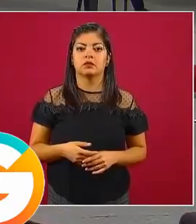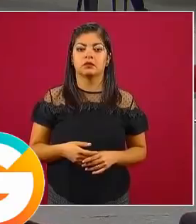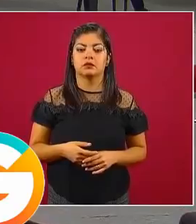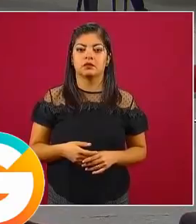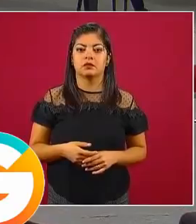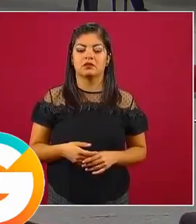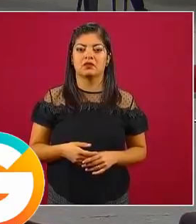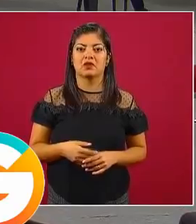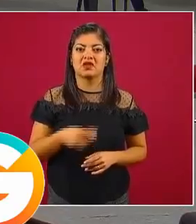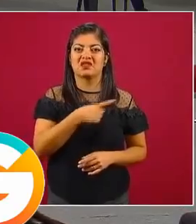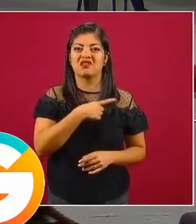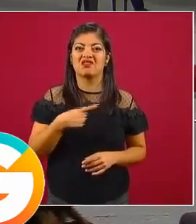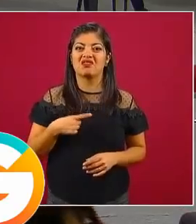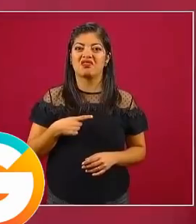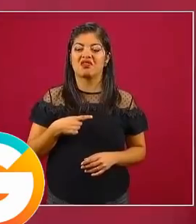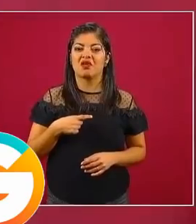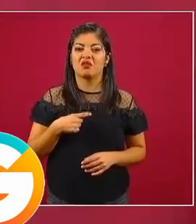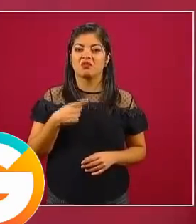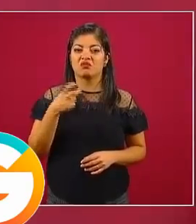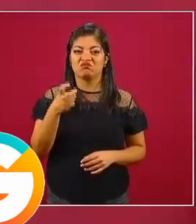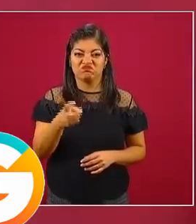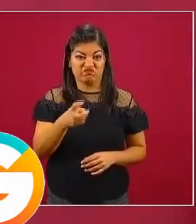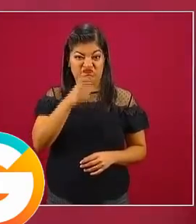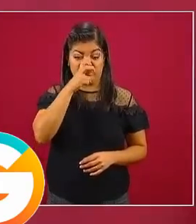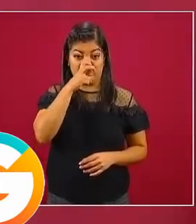con rigor profesional,